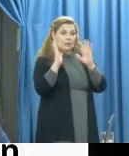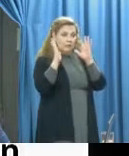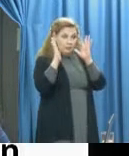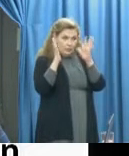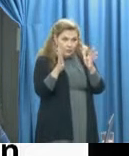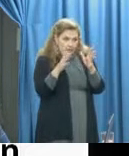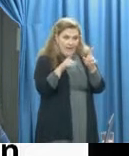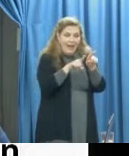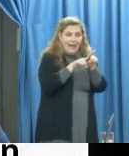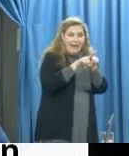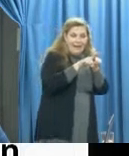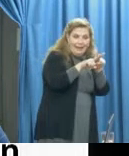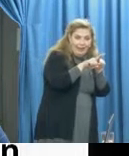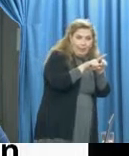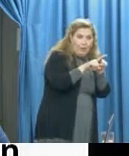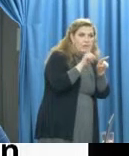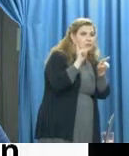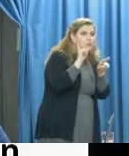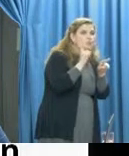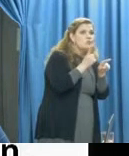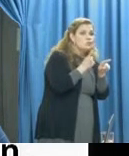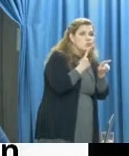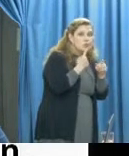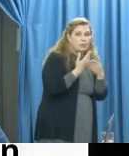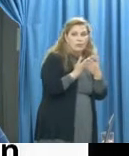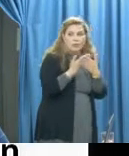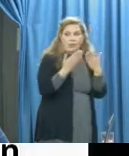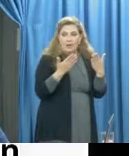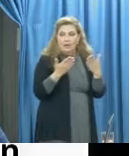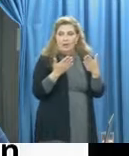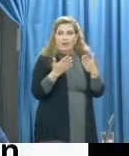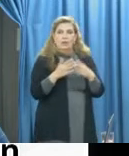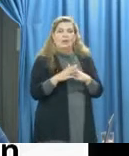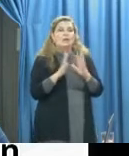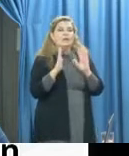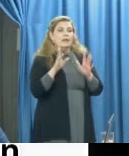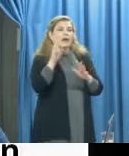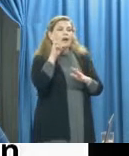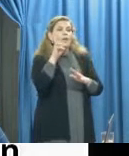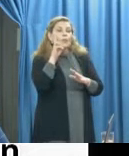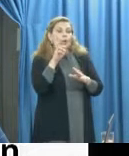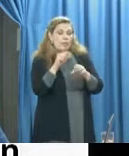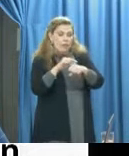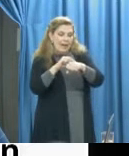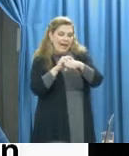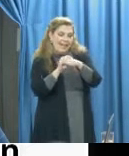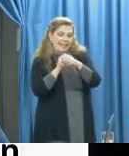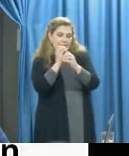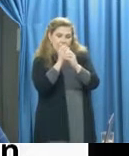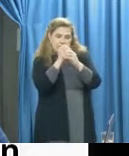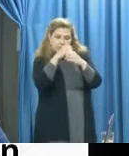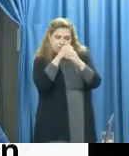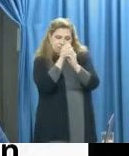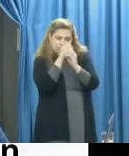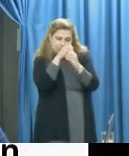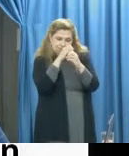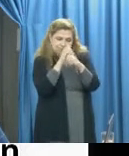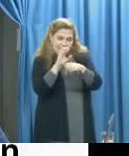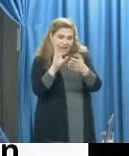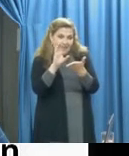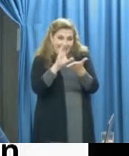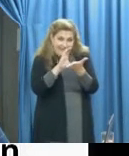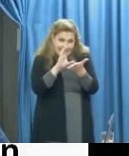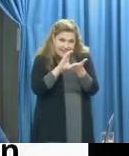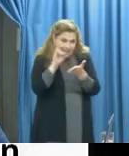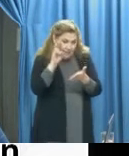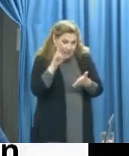un hermanito diagnosticado, incluso actualmente tenemos pruebas moleculares, entonces ya tenemos el